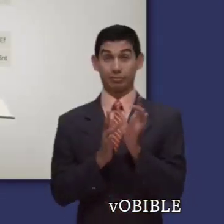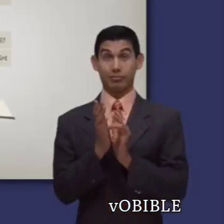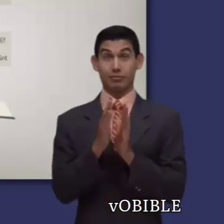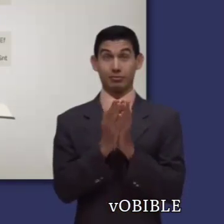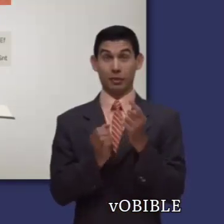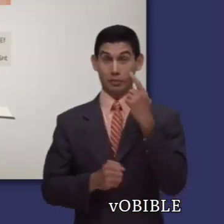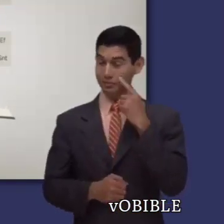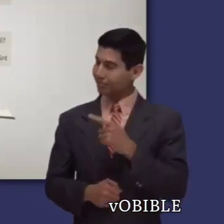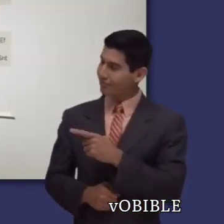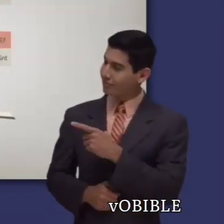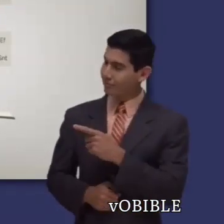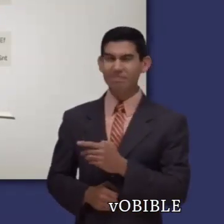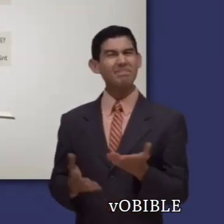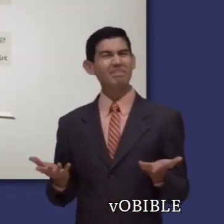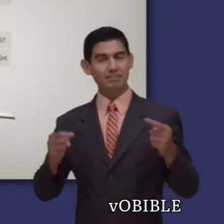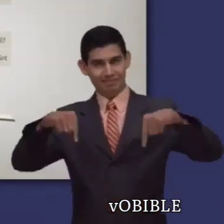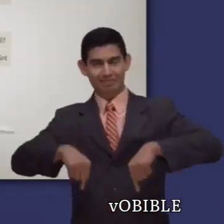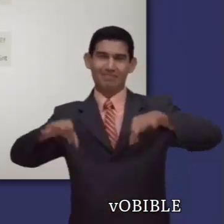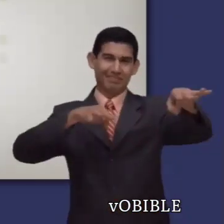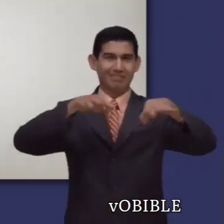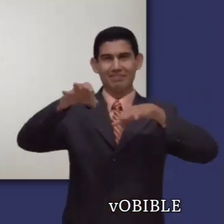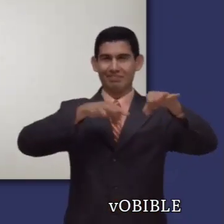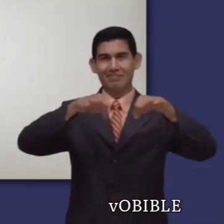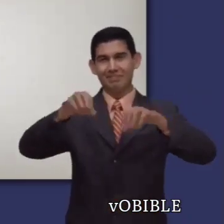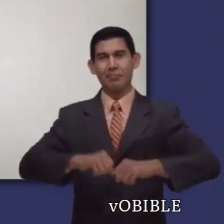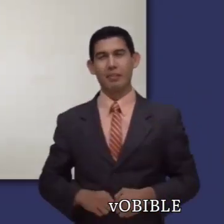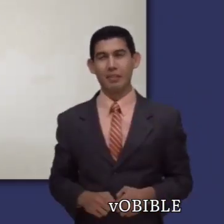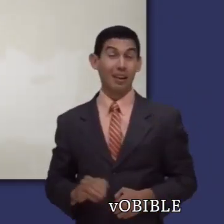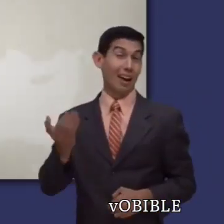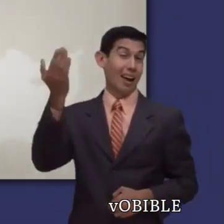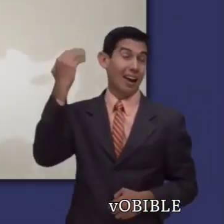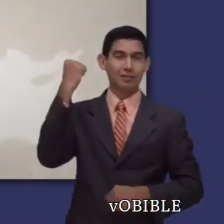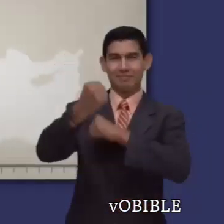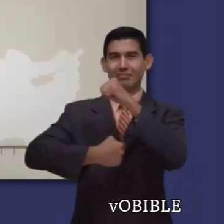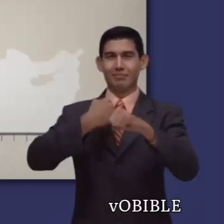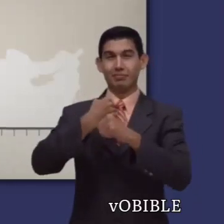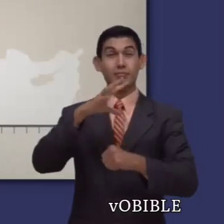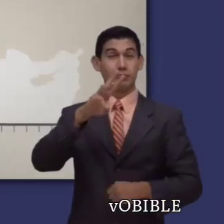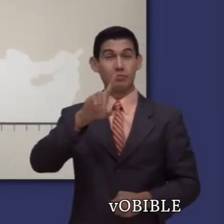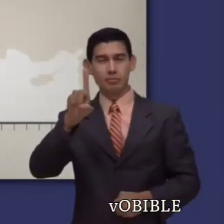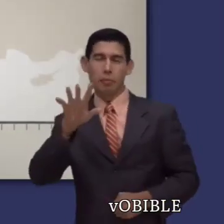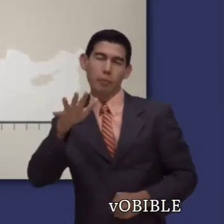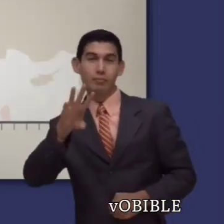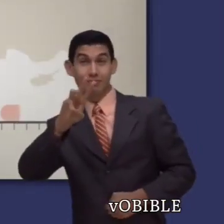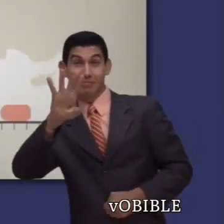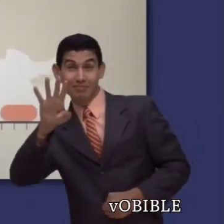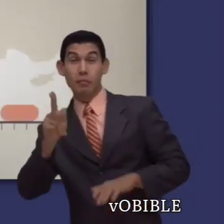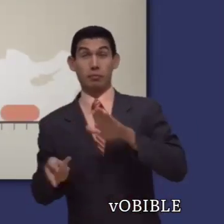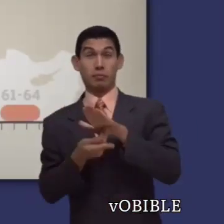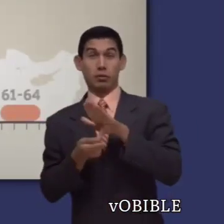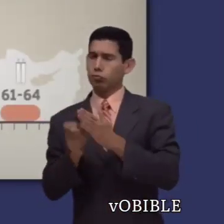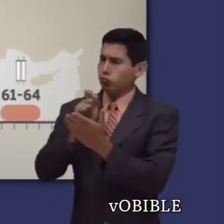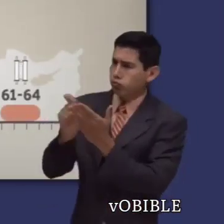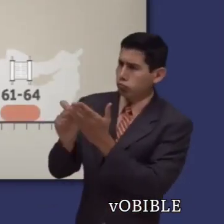Información sobre la primera carta a Timoteo. El apóstol Pablo escribió primera a Timoteo desde Macedonia, entre el